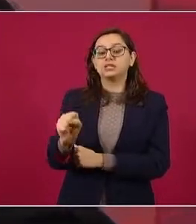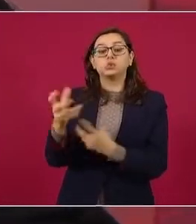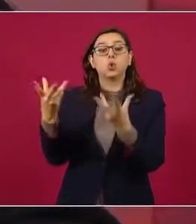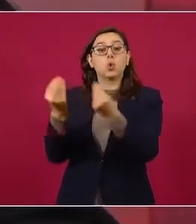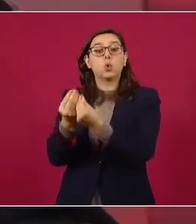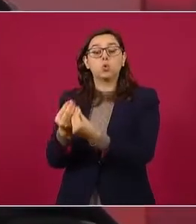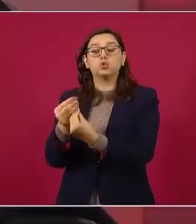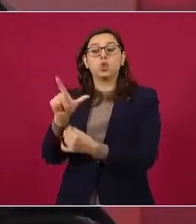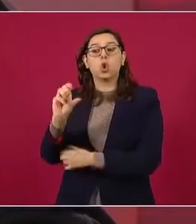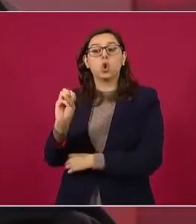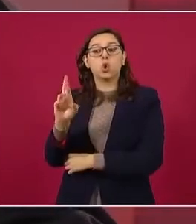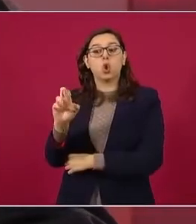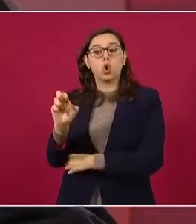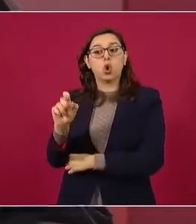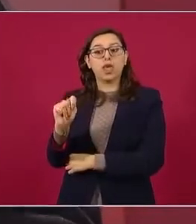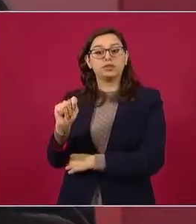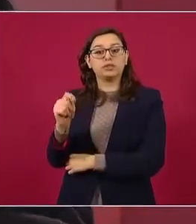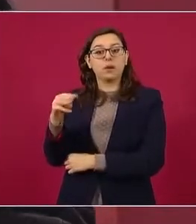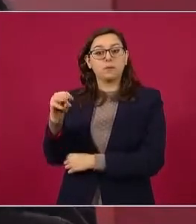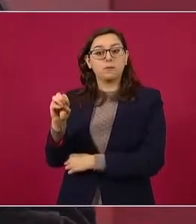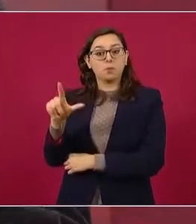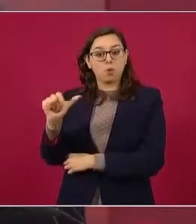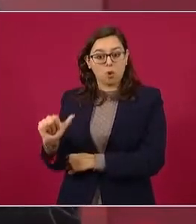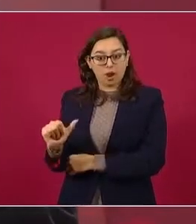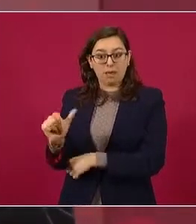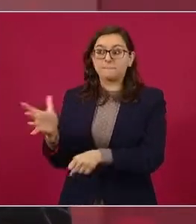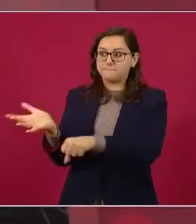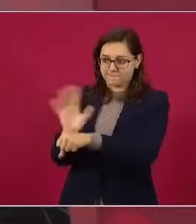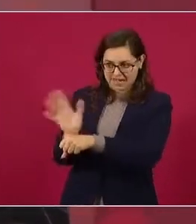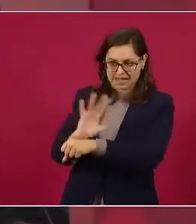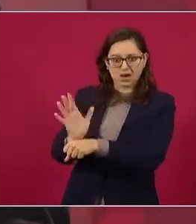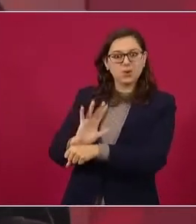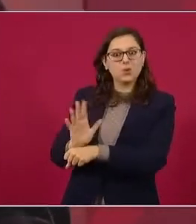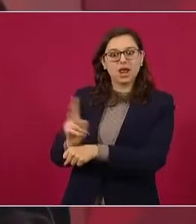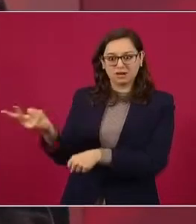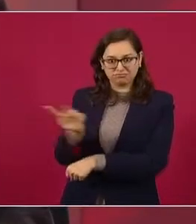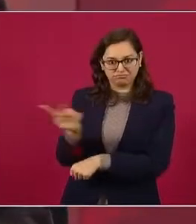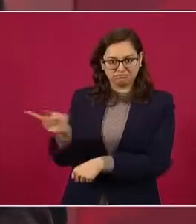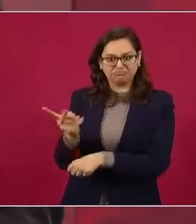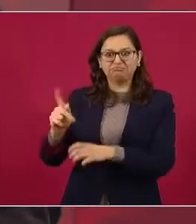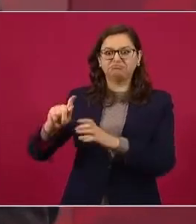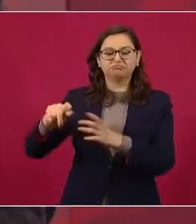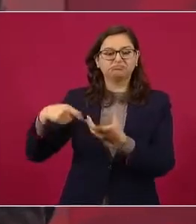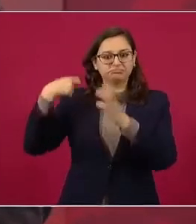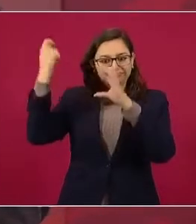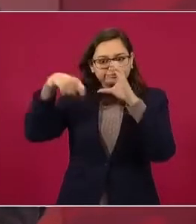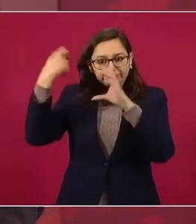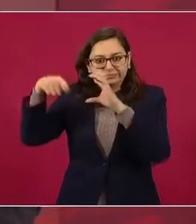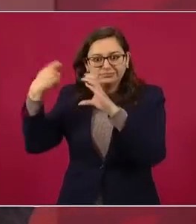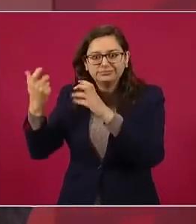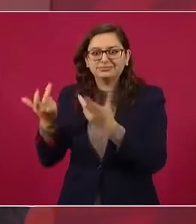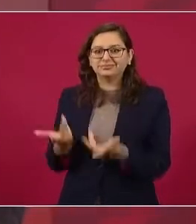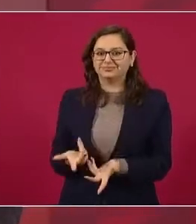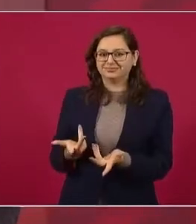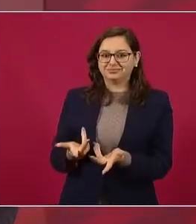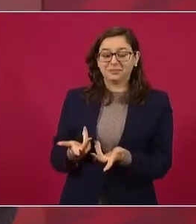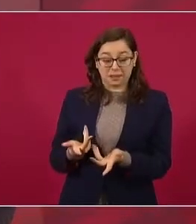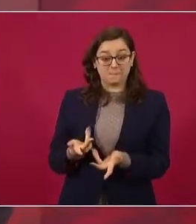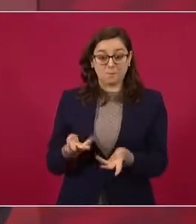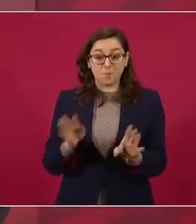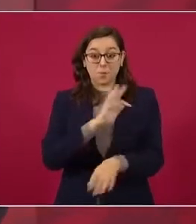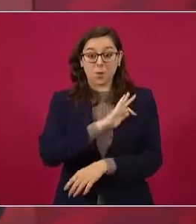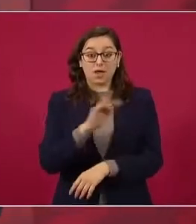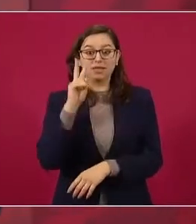Sería hasta bueno que se viera la película para que vean desde cuándo tenemos diferencias con